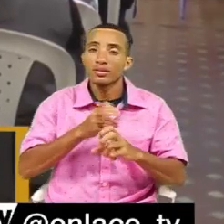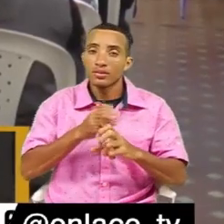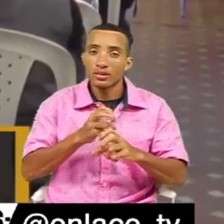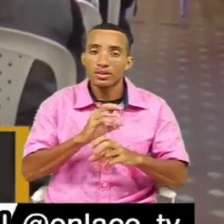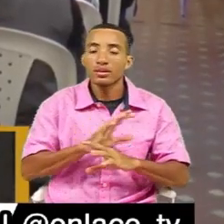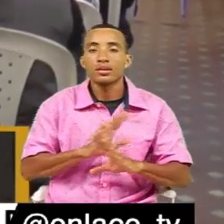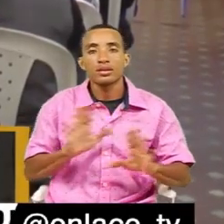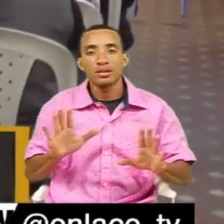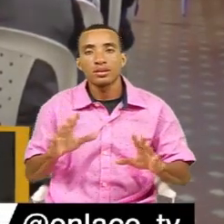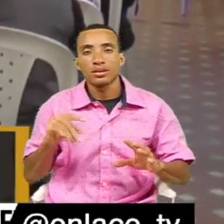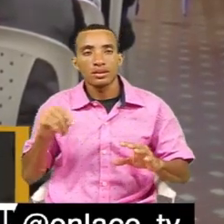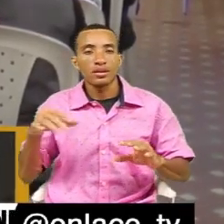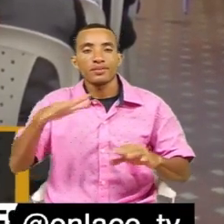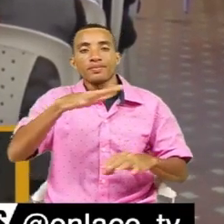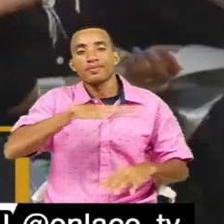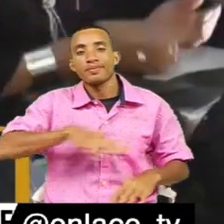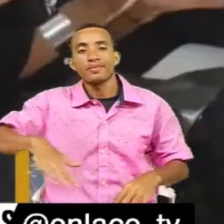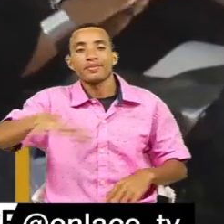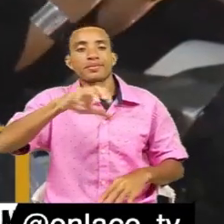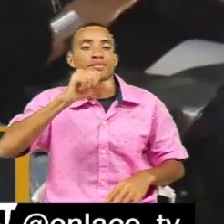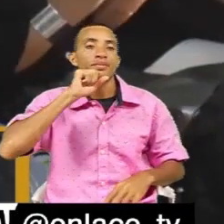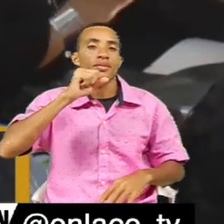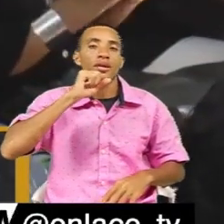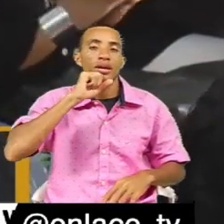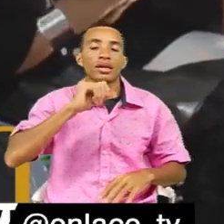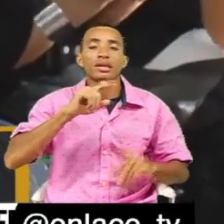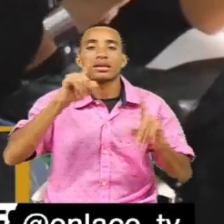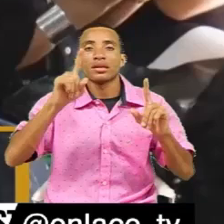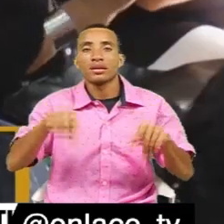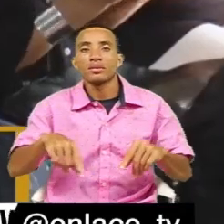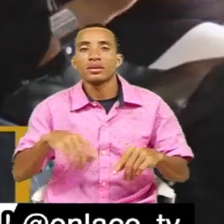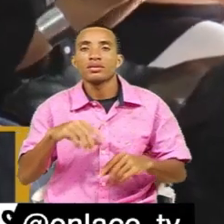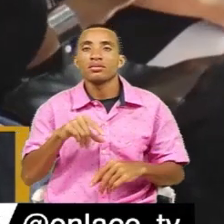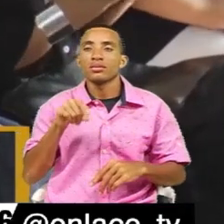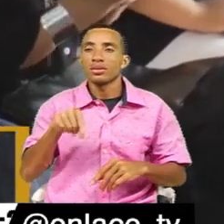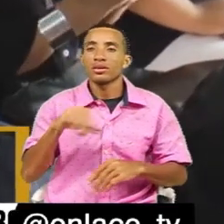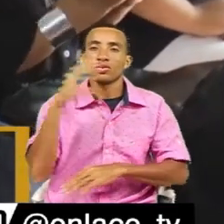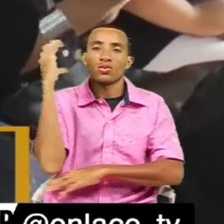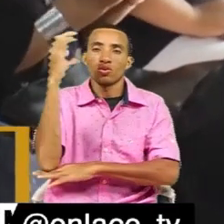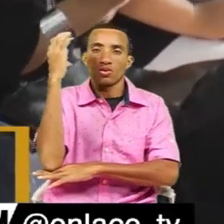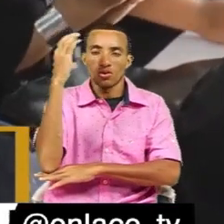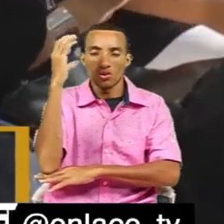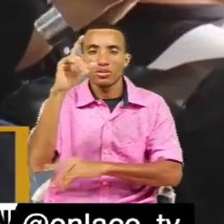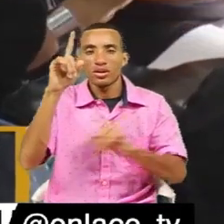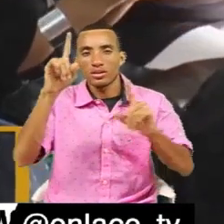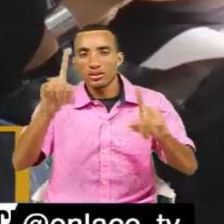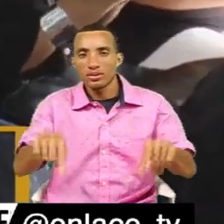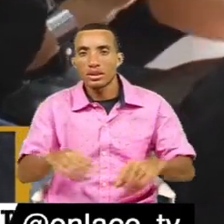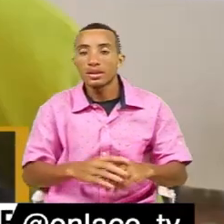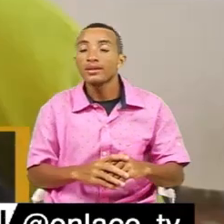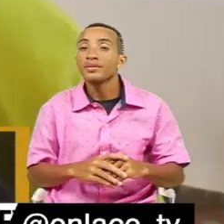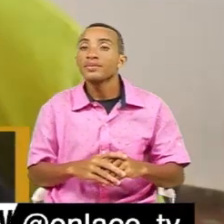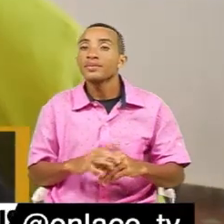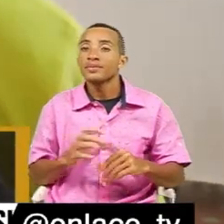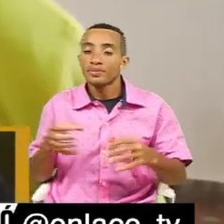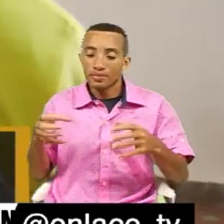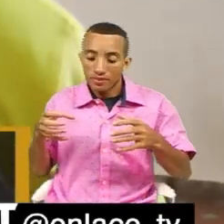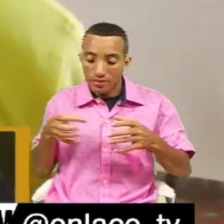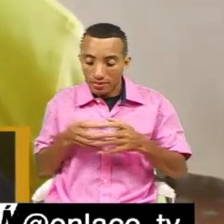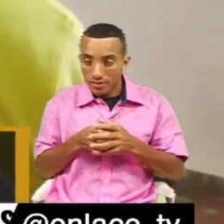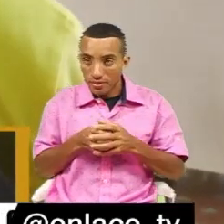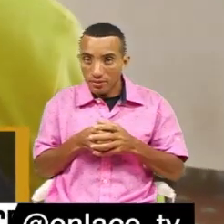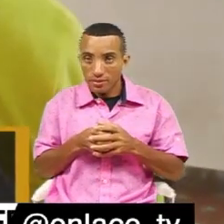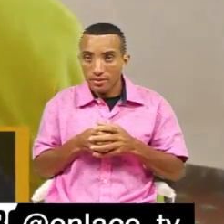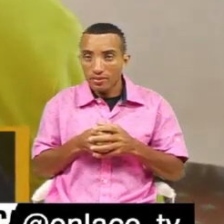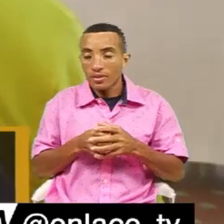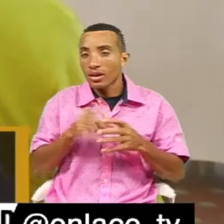ha vivido el territorio, que ha vivido la región, que ha vivido el país, aún la organización